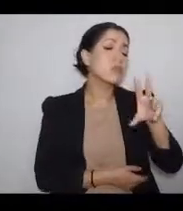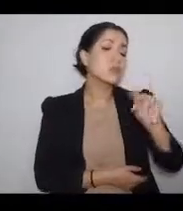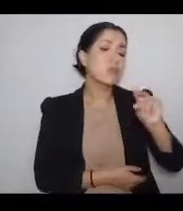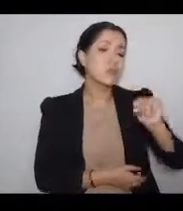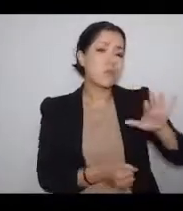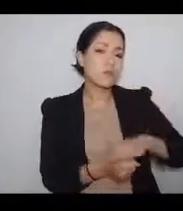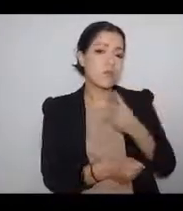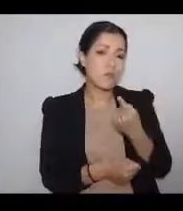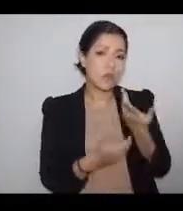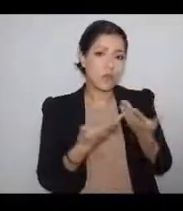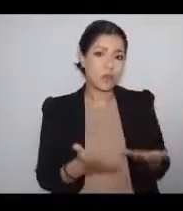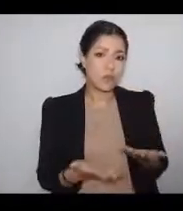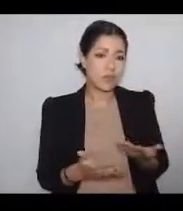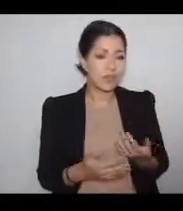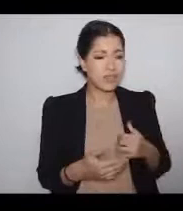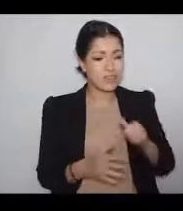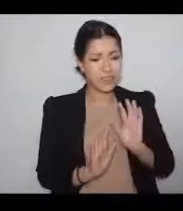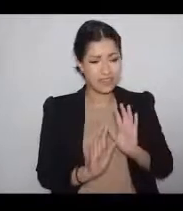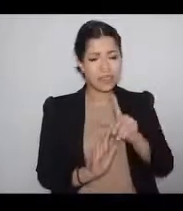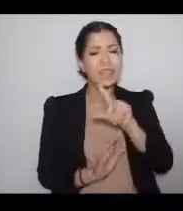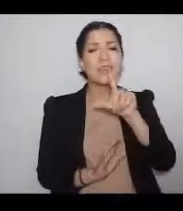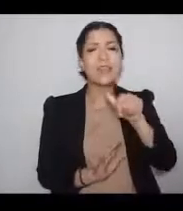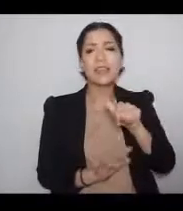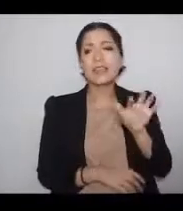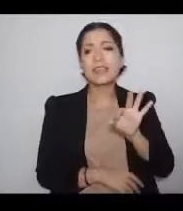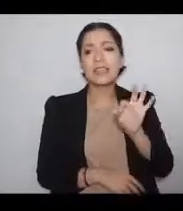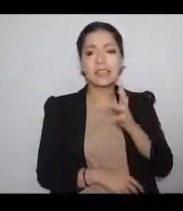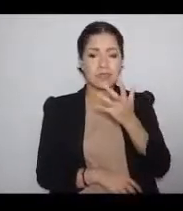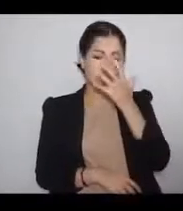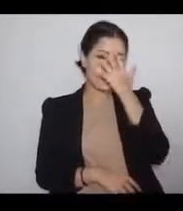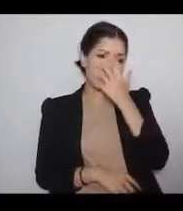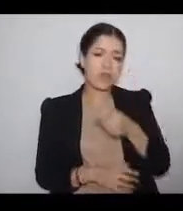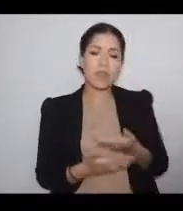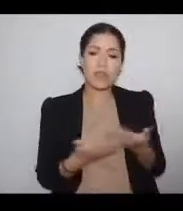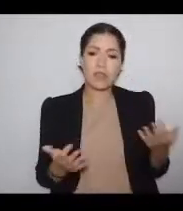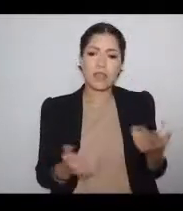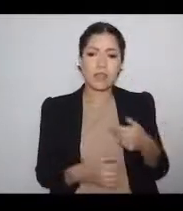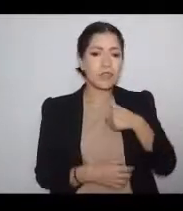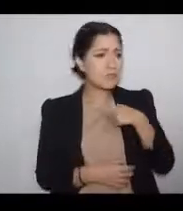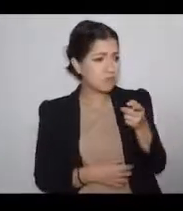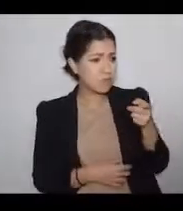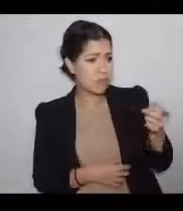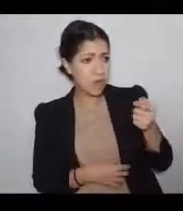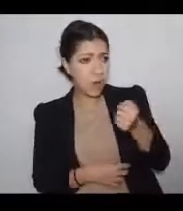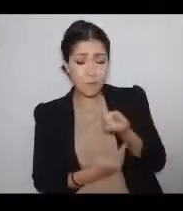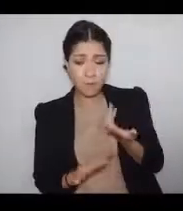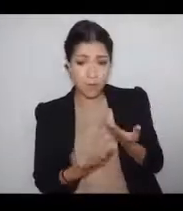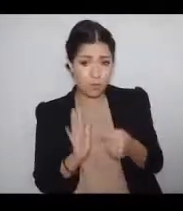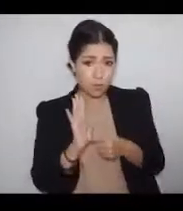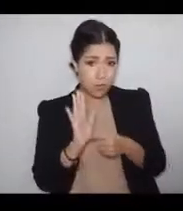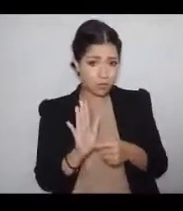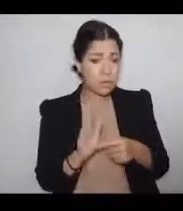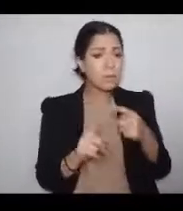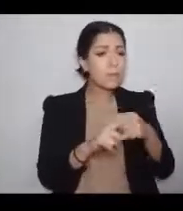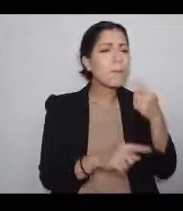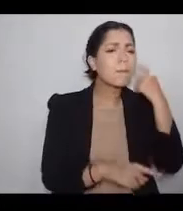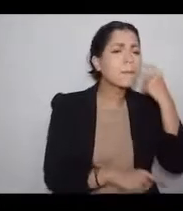tampoco te lo dijo. ¿Se conocen? Preguntó y luego nos señaló como un ganadero le señala una vaca. Otra